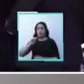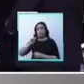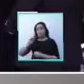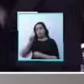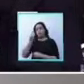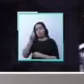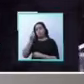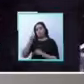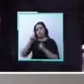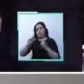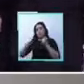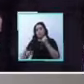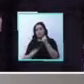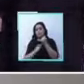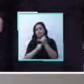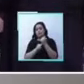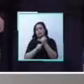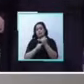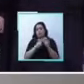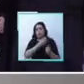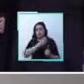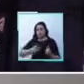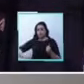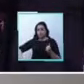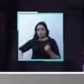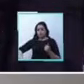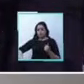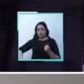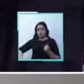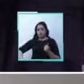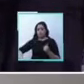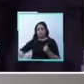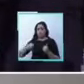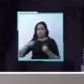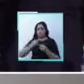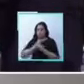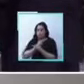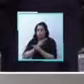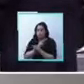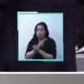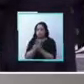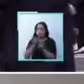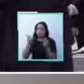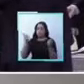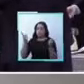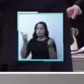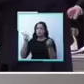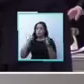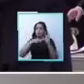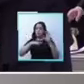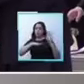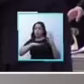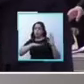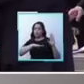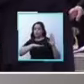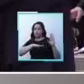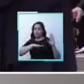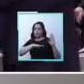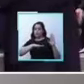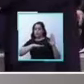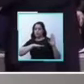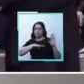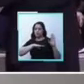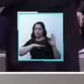Salvador Narrala, que no es otra cosa más que un influencer, ¿verdad?, un influencer en medios tradicionales y que ahora también está utilizando redes sociales. Pero